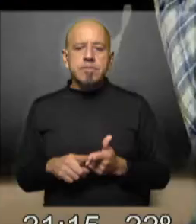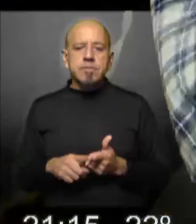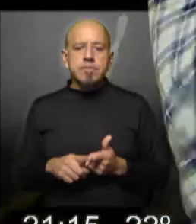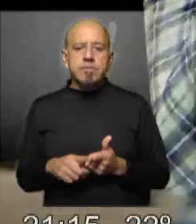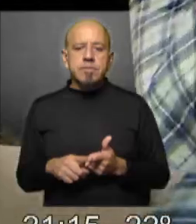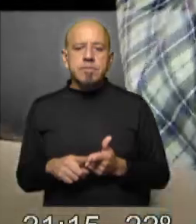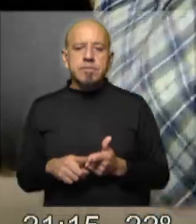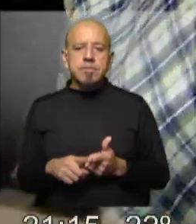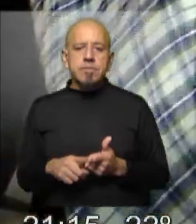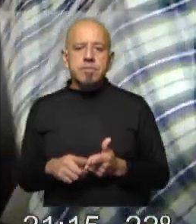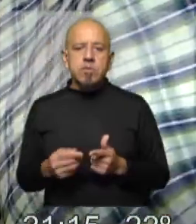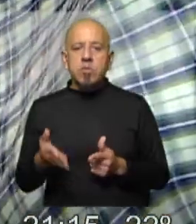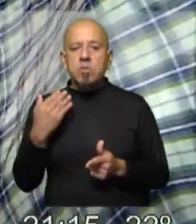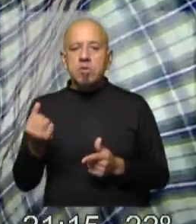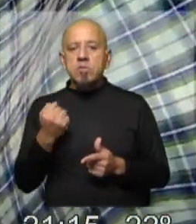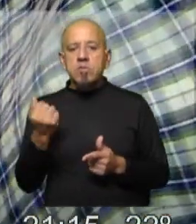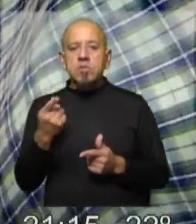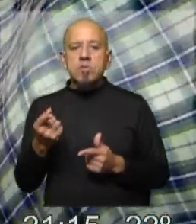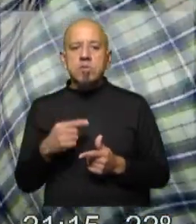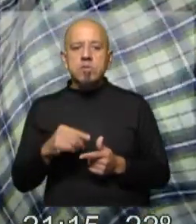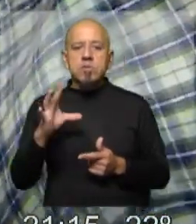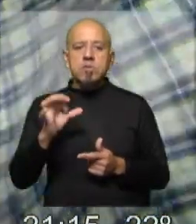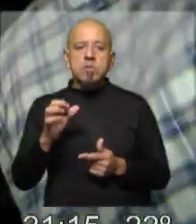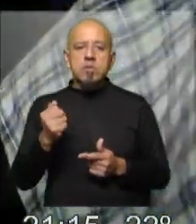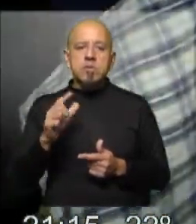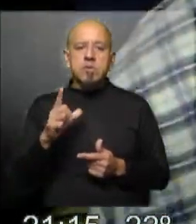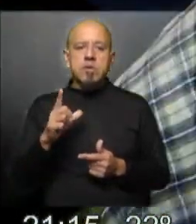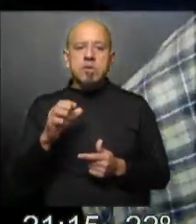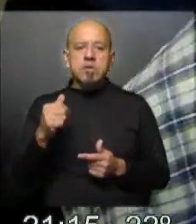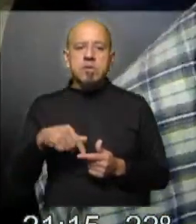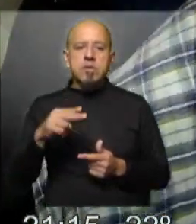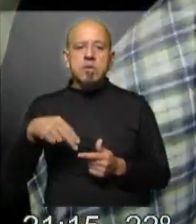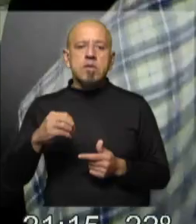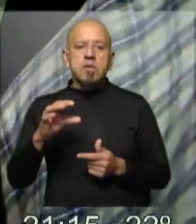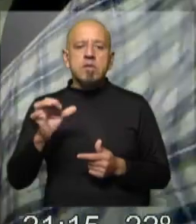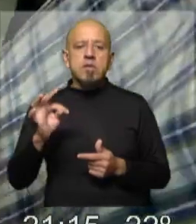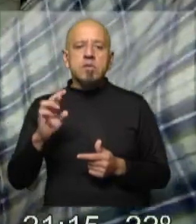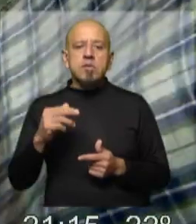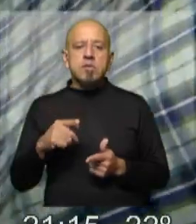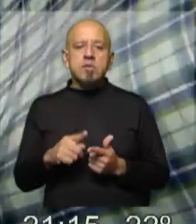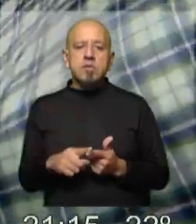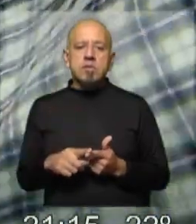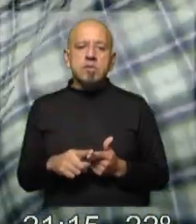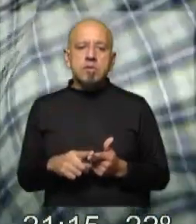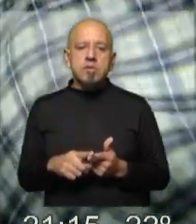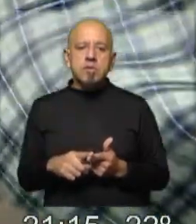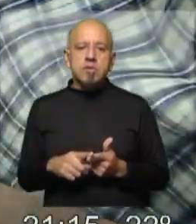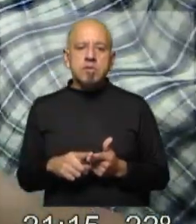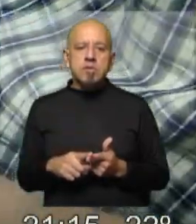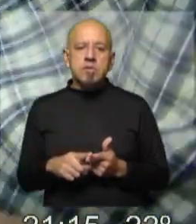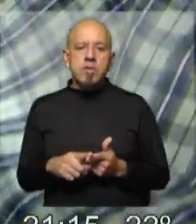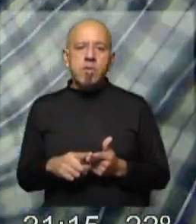es uno de los más emblemáticos, La Salsa Nostra. Está Ernesto Negrín acá con nosotros. Sí, Ernesto Negrín, su Conjunto Casino. ¿Qué temas tenía?